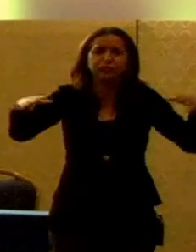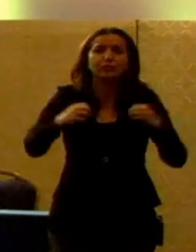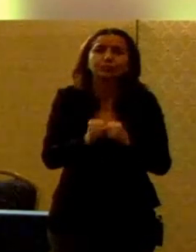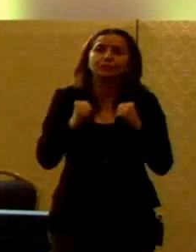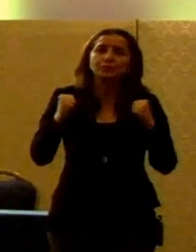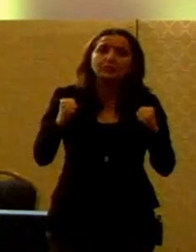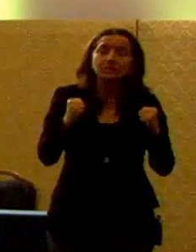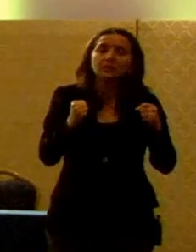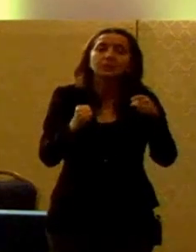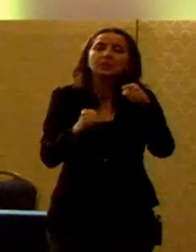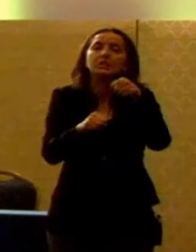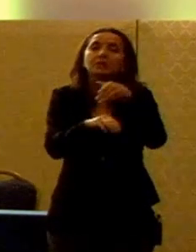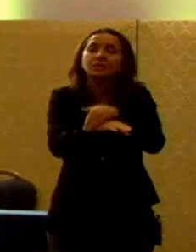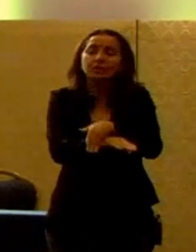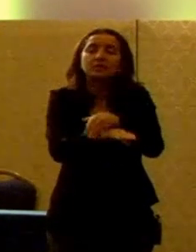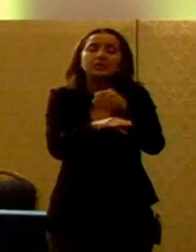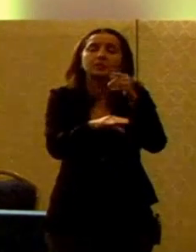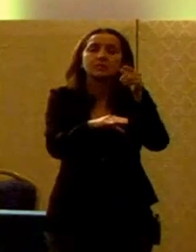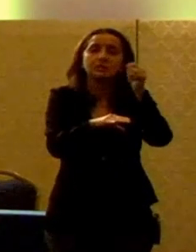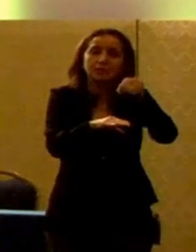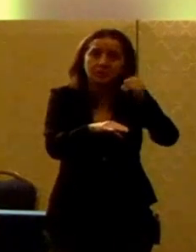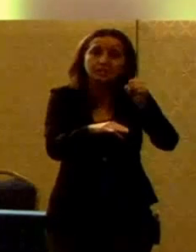tuvo un impacto considerable, ¿no?